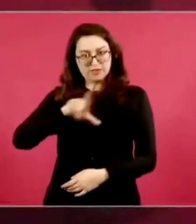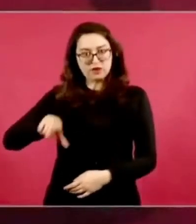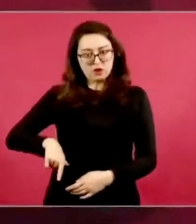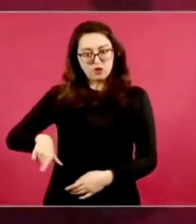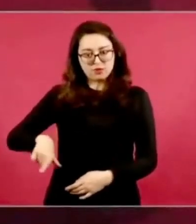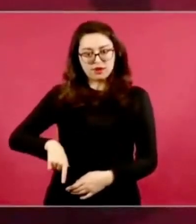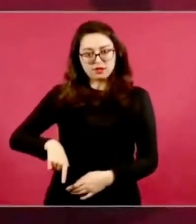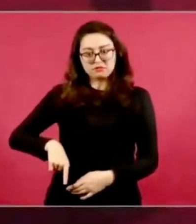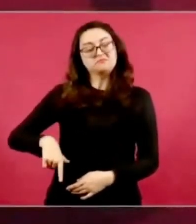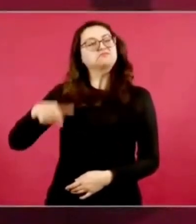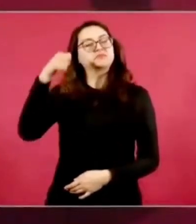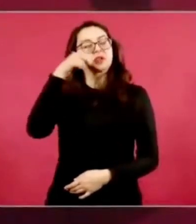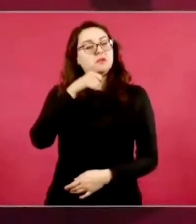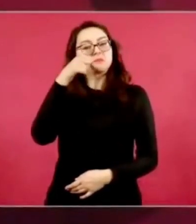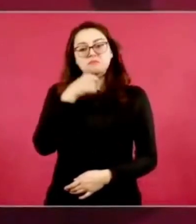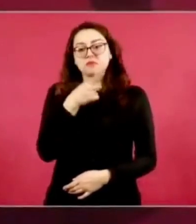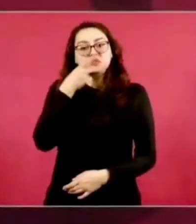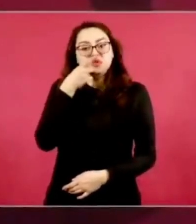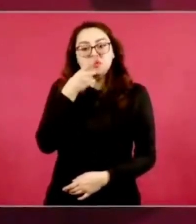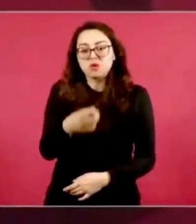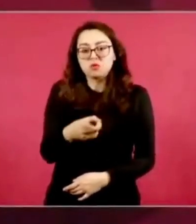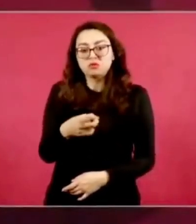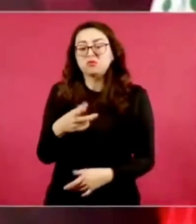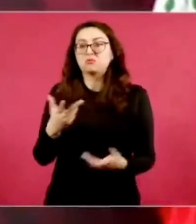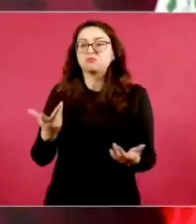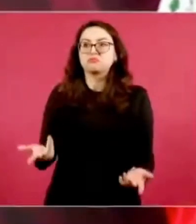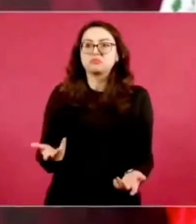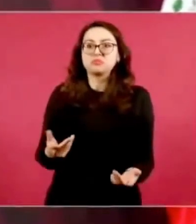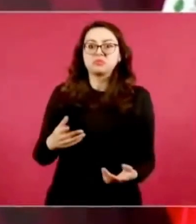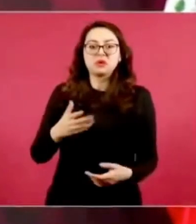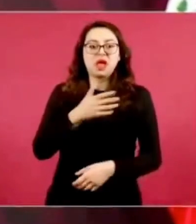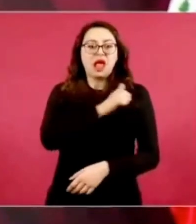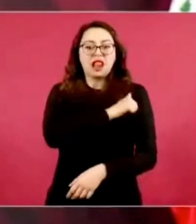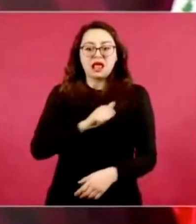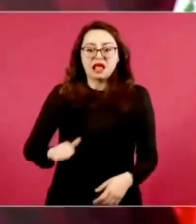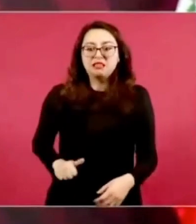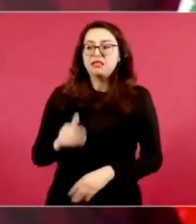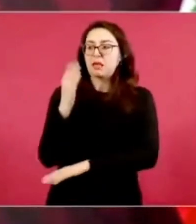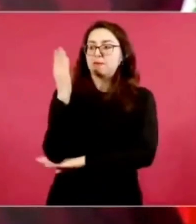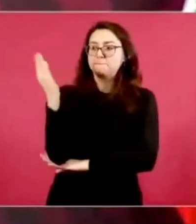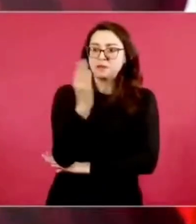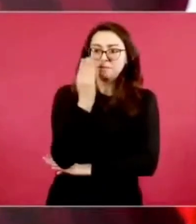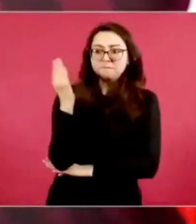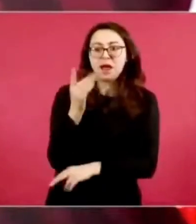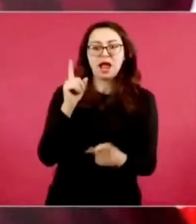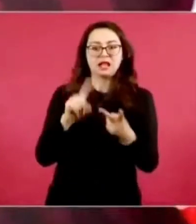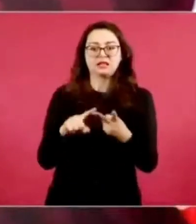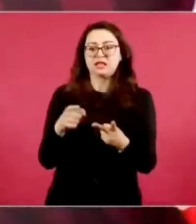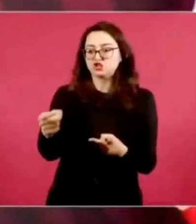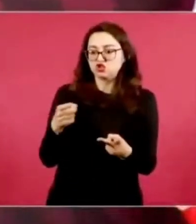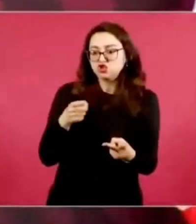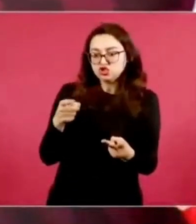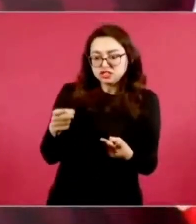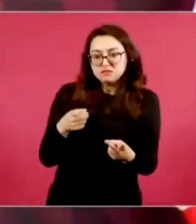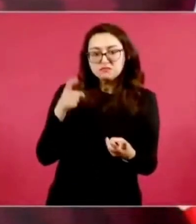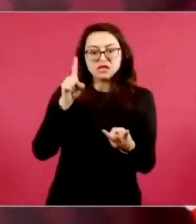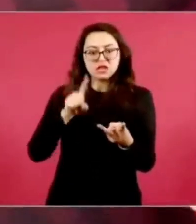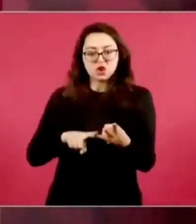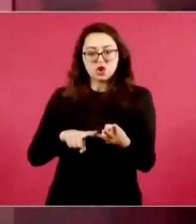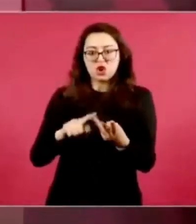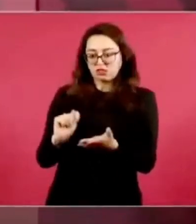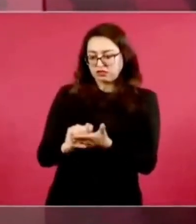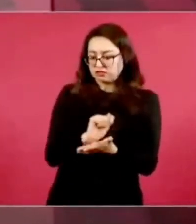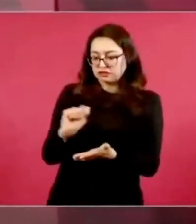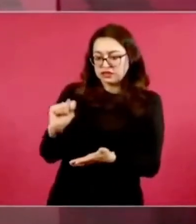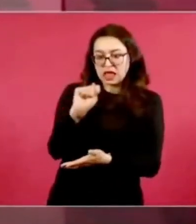doy a conocer que en Milpalta, en Xochimilco, en Tláhuac, en aquel entonces,